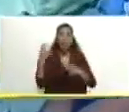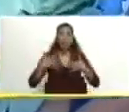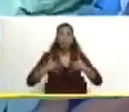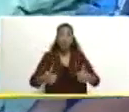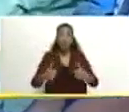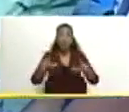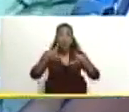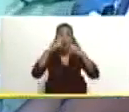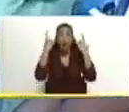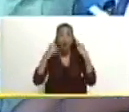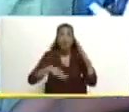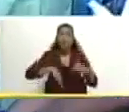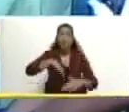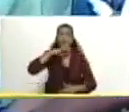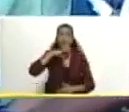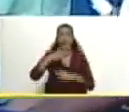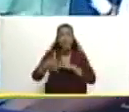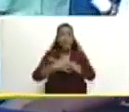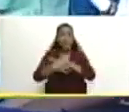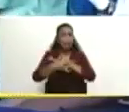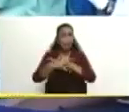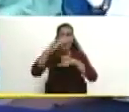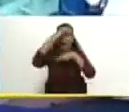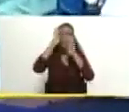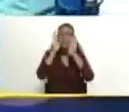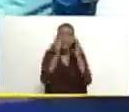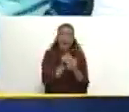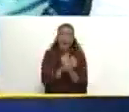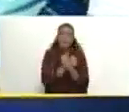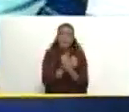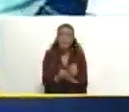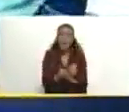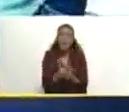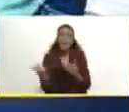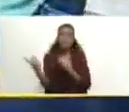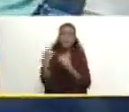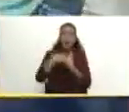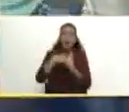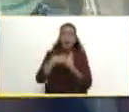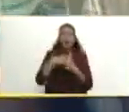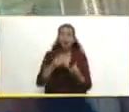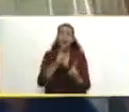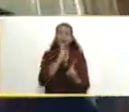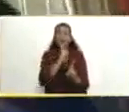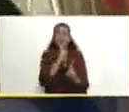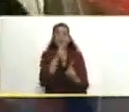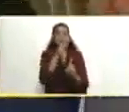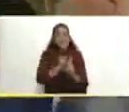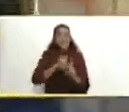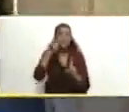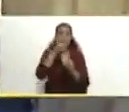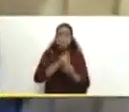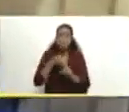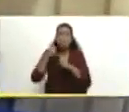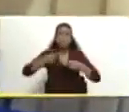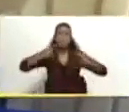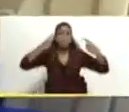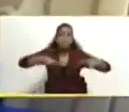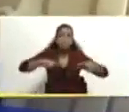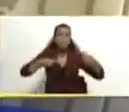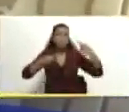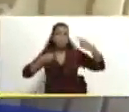ambulancias están full equipadas para atender a nuestro pueblo con amor. Es parte de los obstáculos que usted ha venido venciendo en medio de